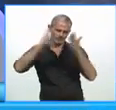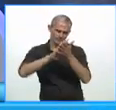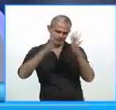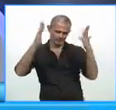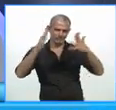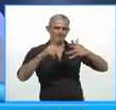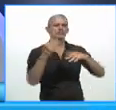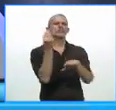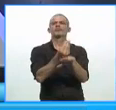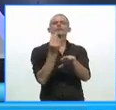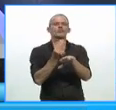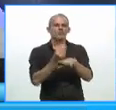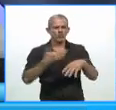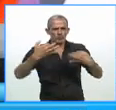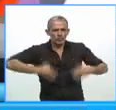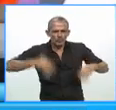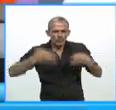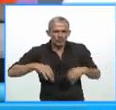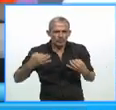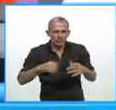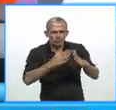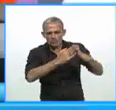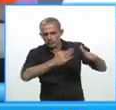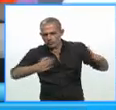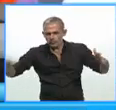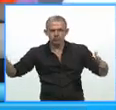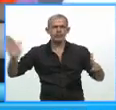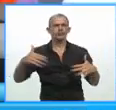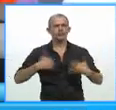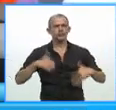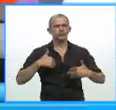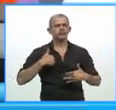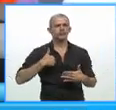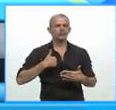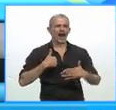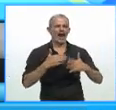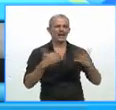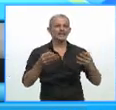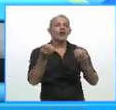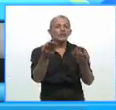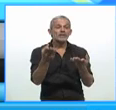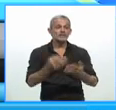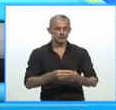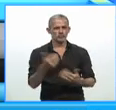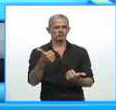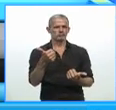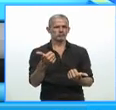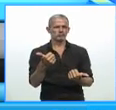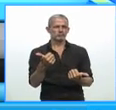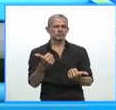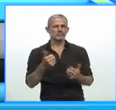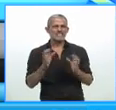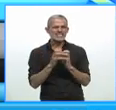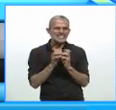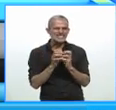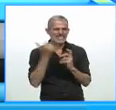que nos ha representado históricamente tan bien a lo largo de nuestro país y a lo ancho. Bueno, ¿cómo andan las cosas? Todo muy bien, por suerte. Estamos con